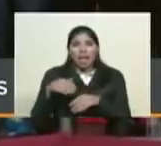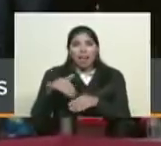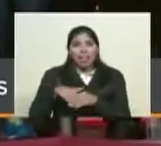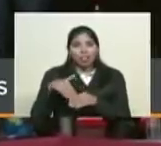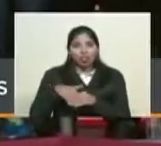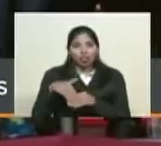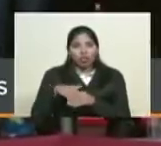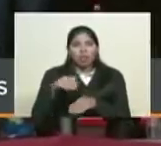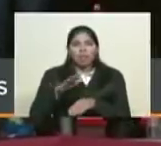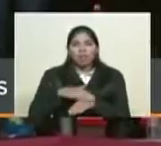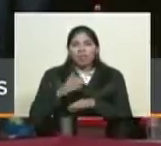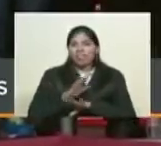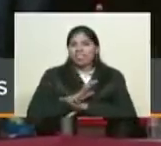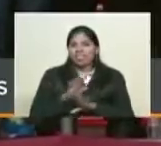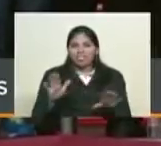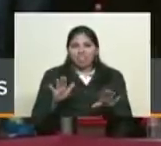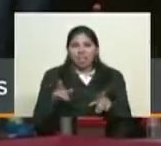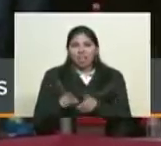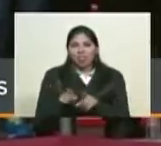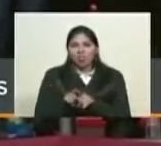porque quiero despejar el camino